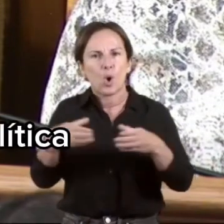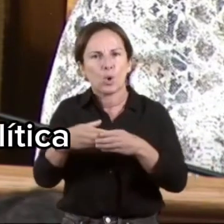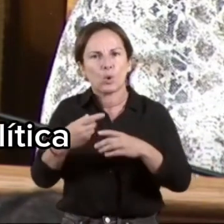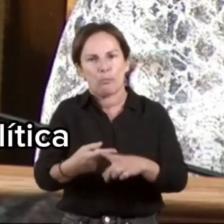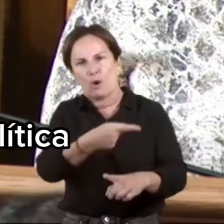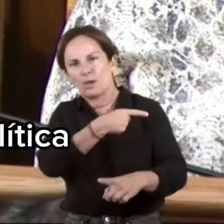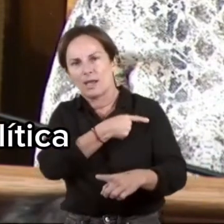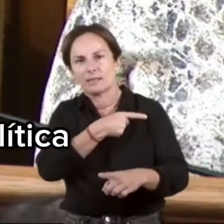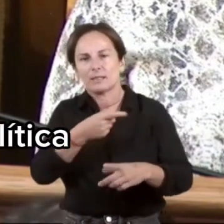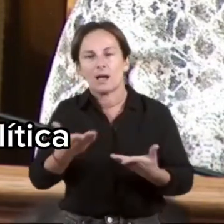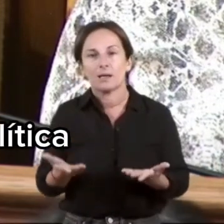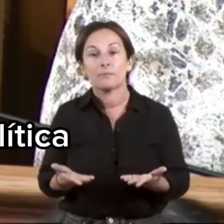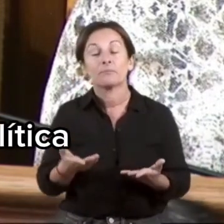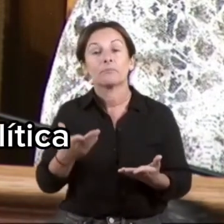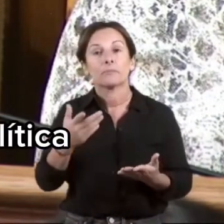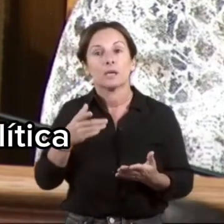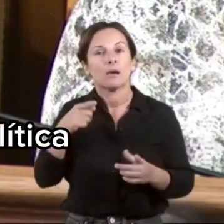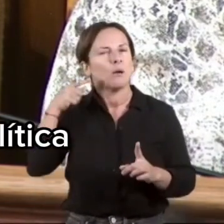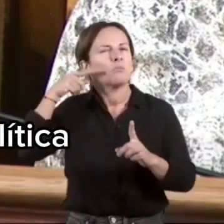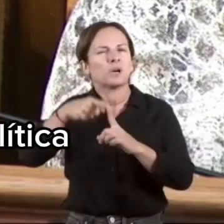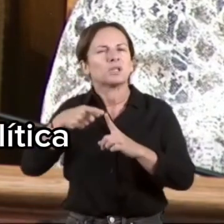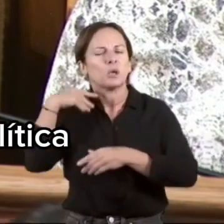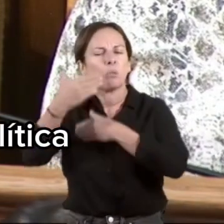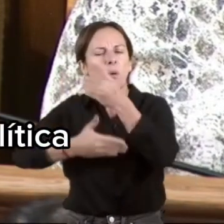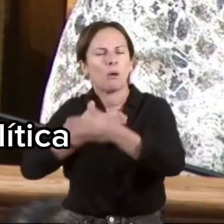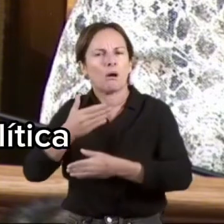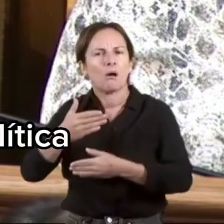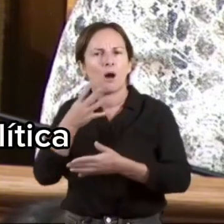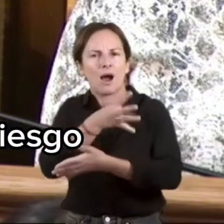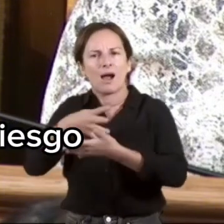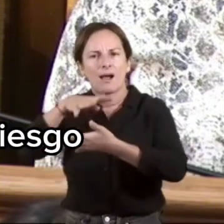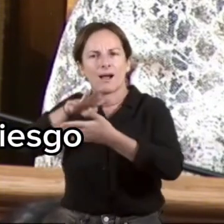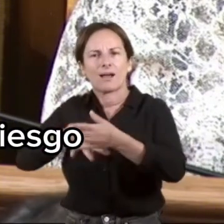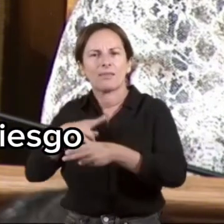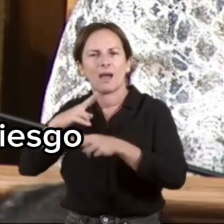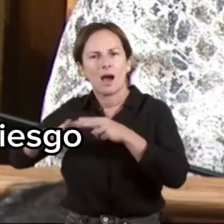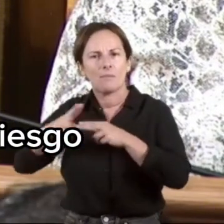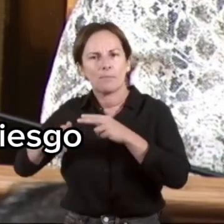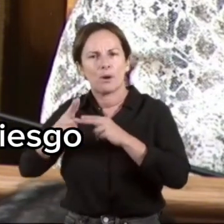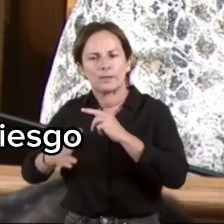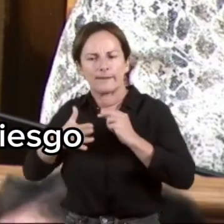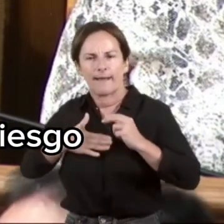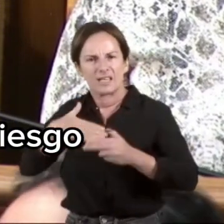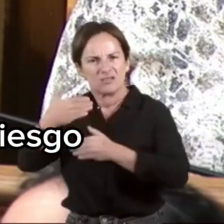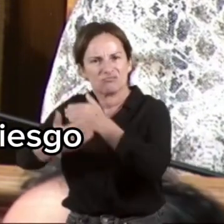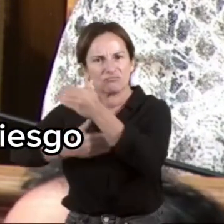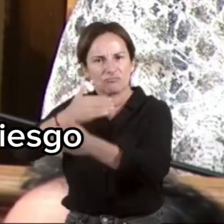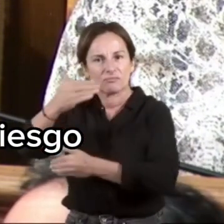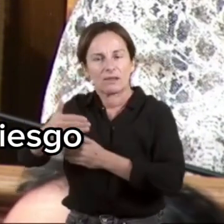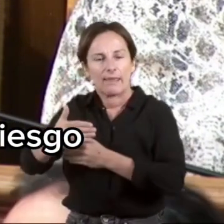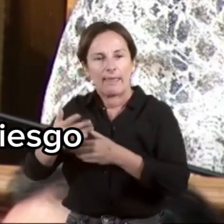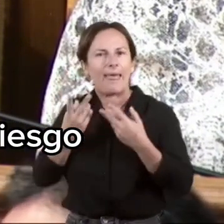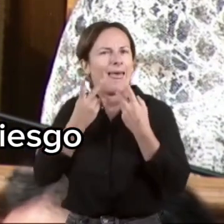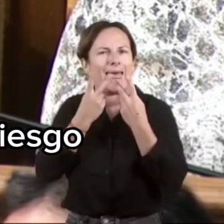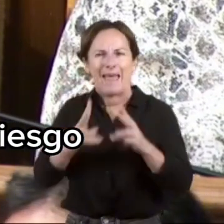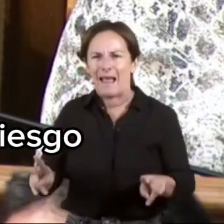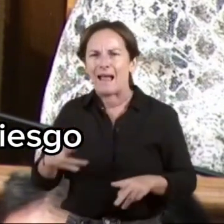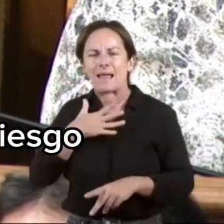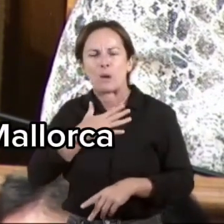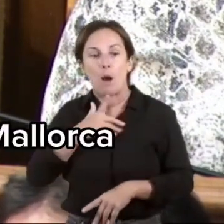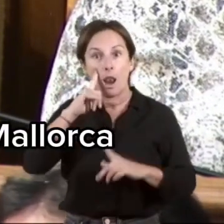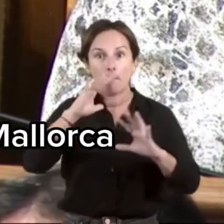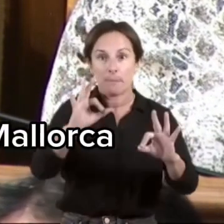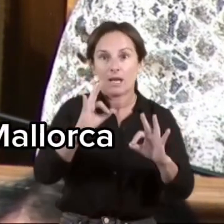en su afán para avanzar en su agenda política están dispuestos a poner en peligro y en